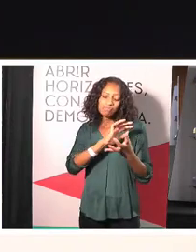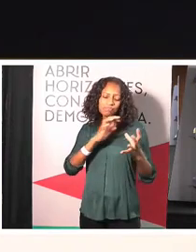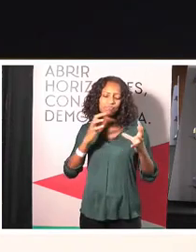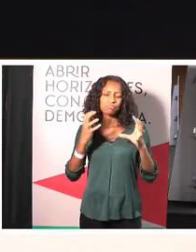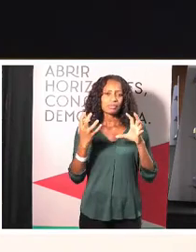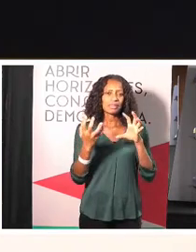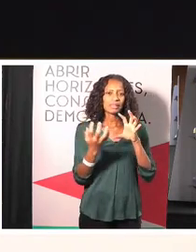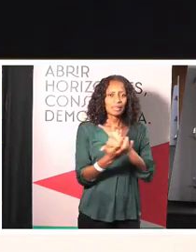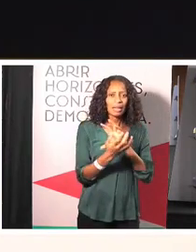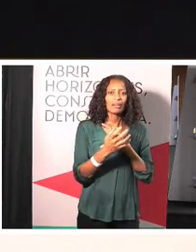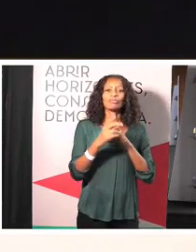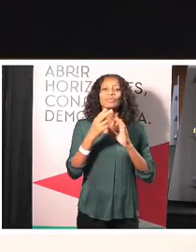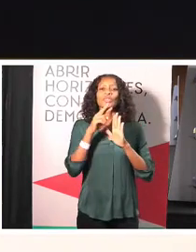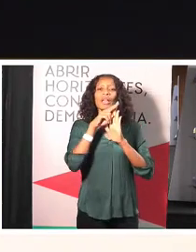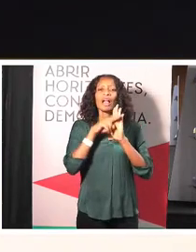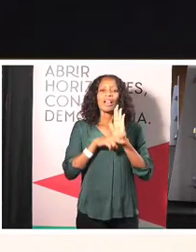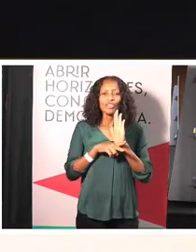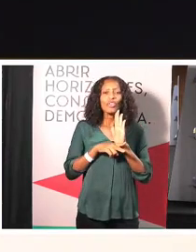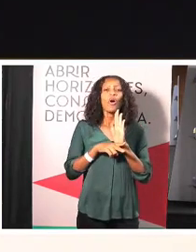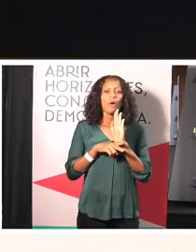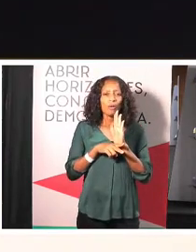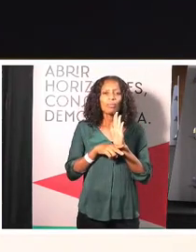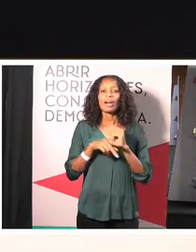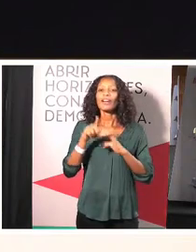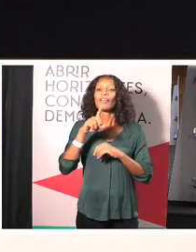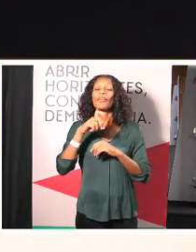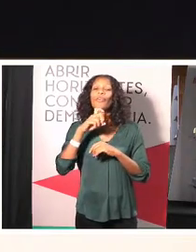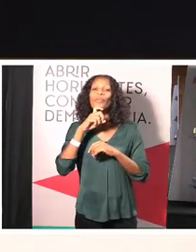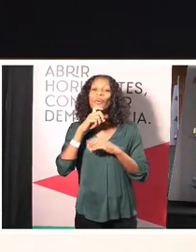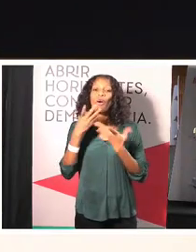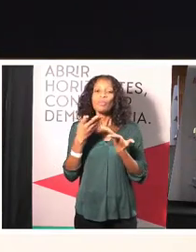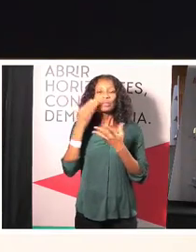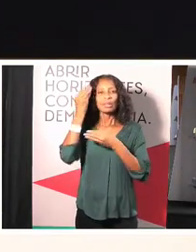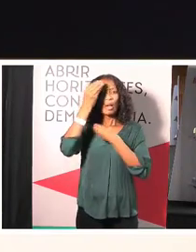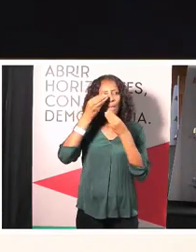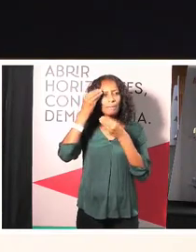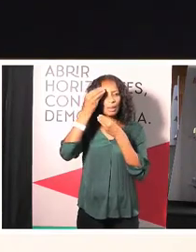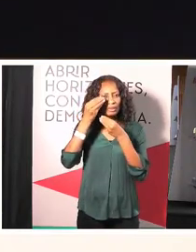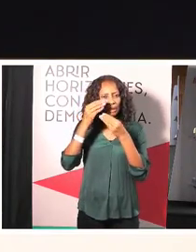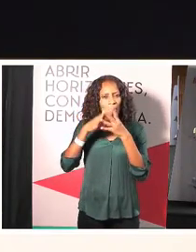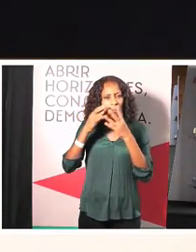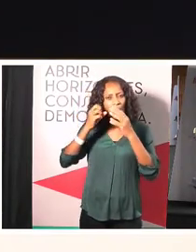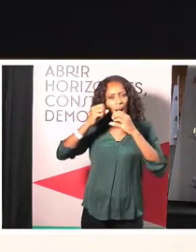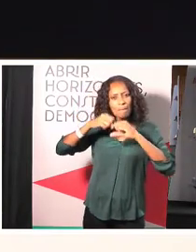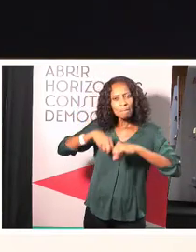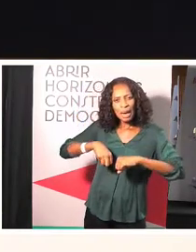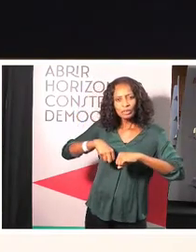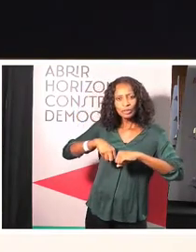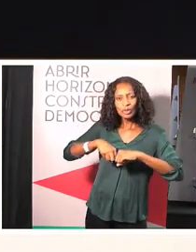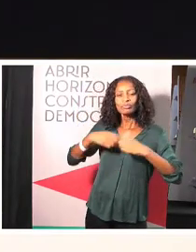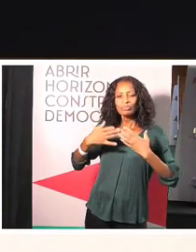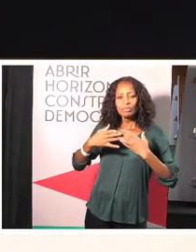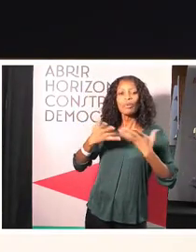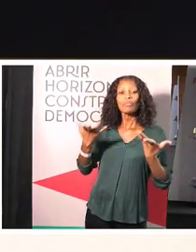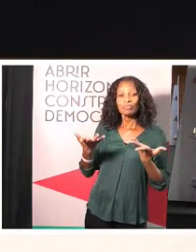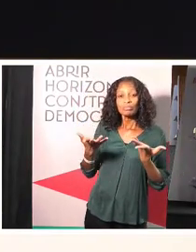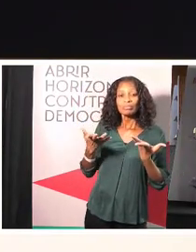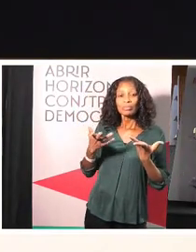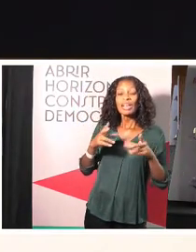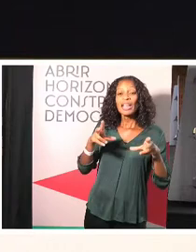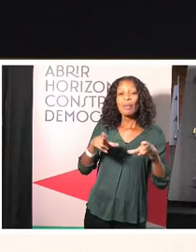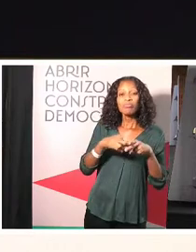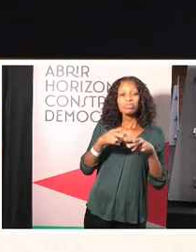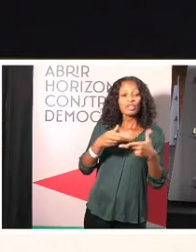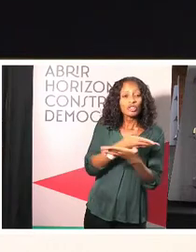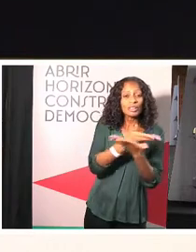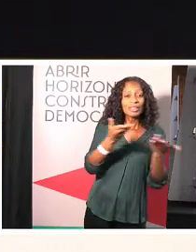nuevas constituyentes de nuevo cuño, donde reformulemos y haya un nuevo pacto entre gobernante y gobernado, donde evidentemente haya una relación mucho